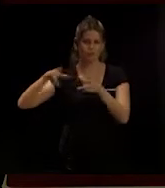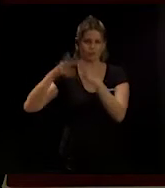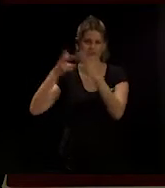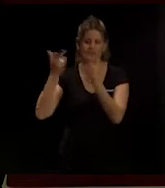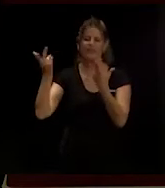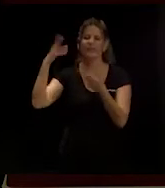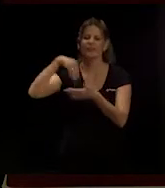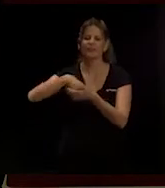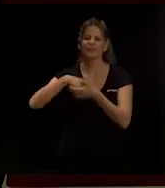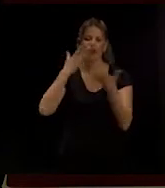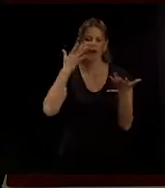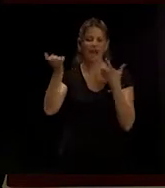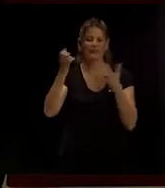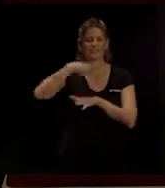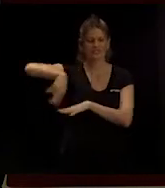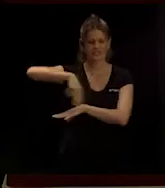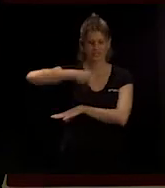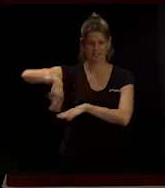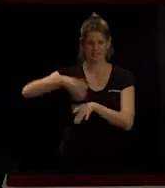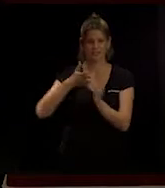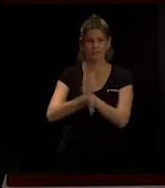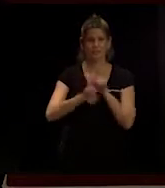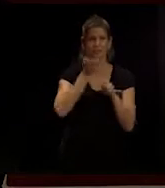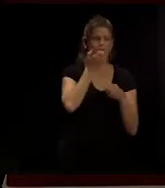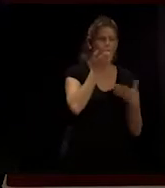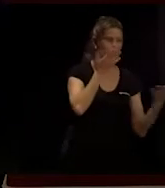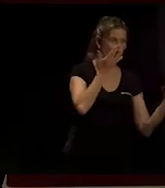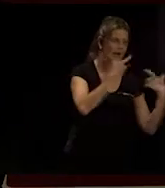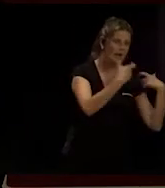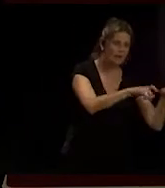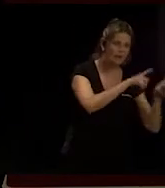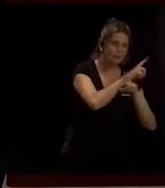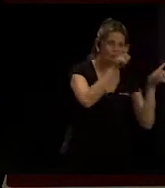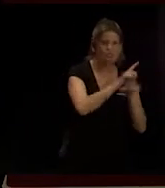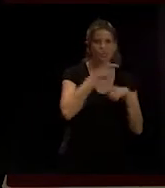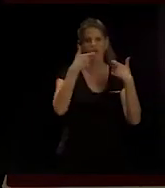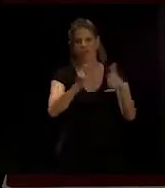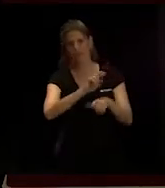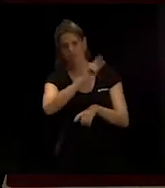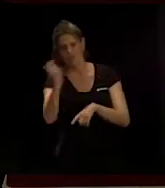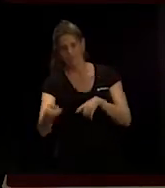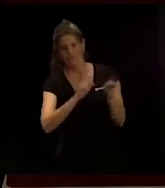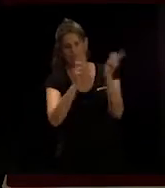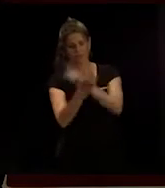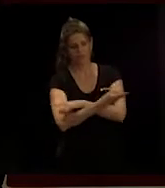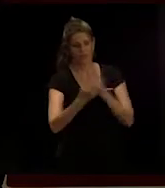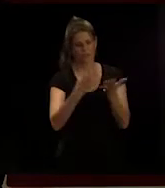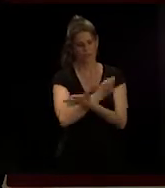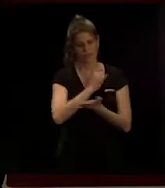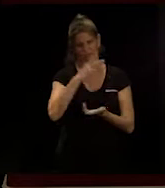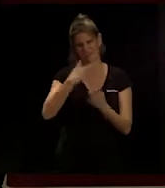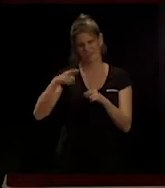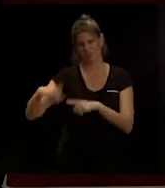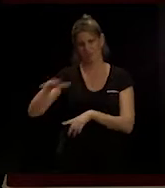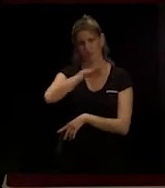haber comunicaciones que se cubran desde el área de la música, del área del performance, de muchos y distintos lugares y,